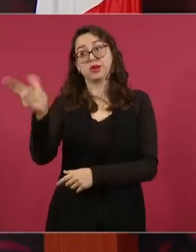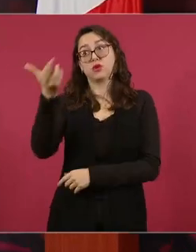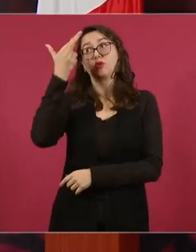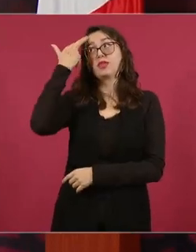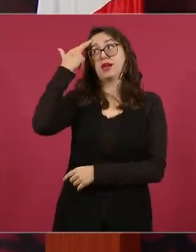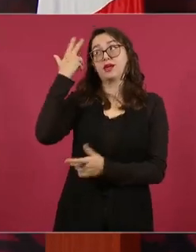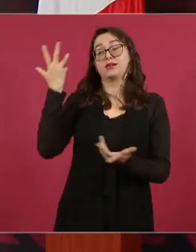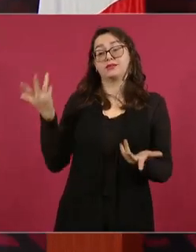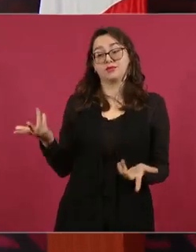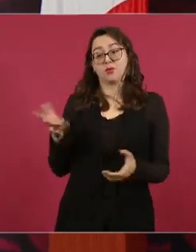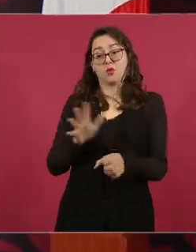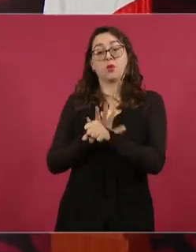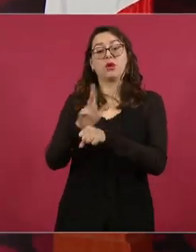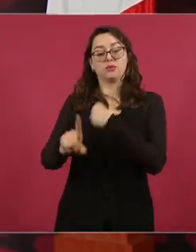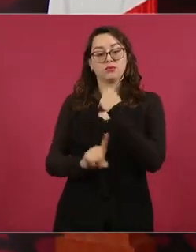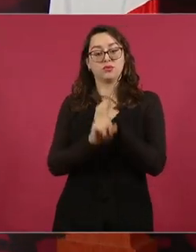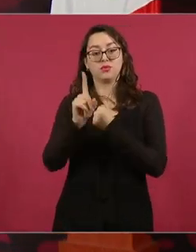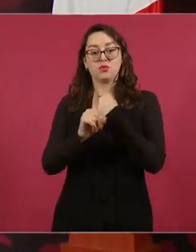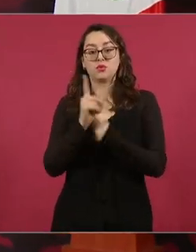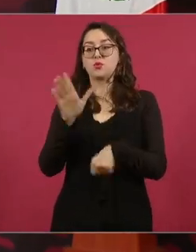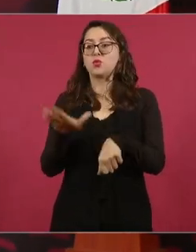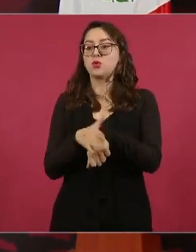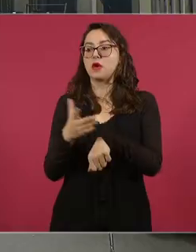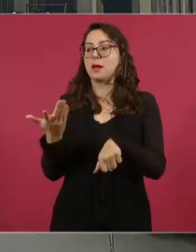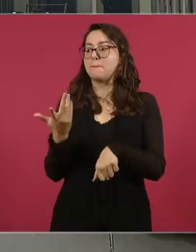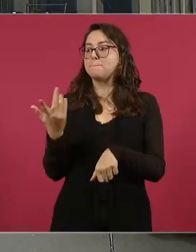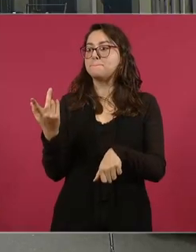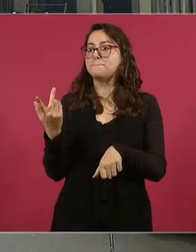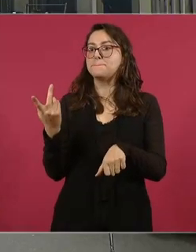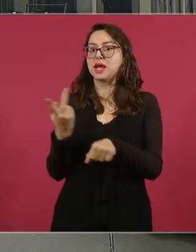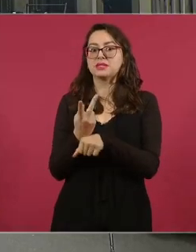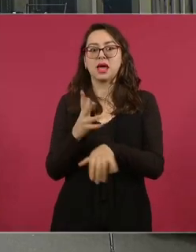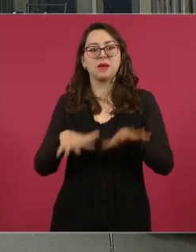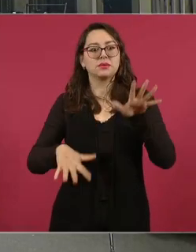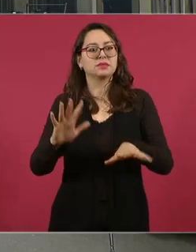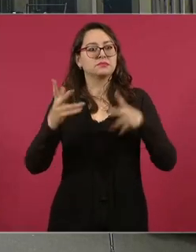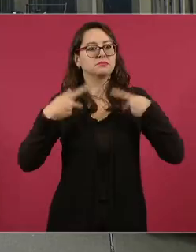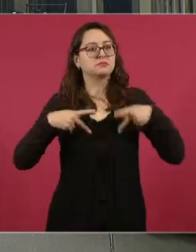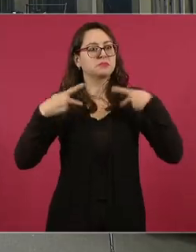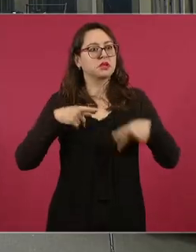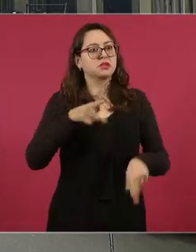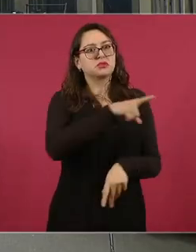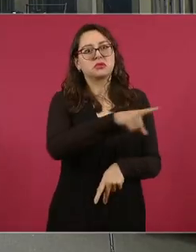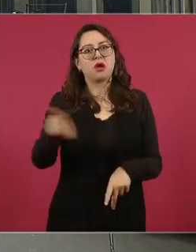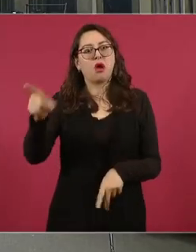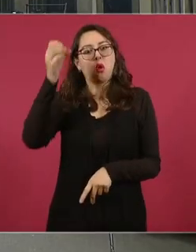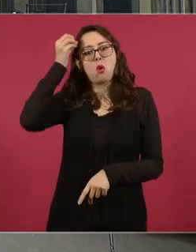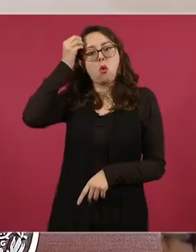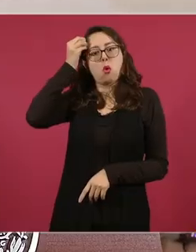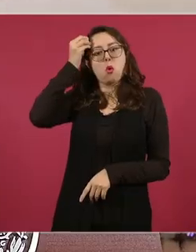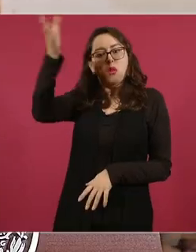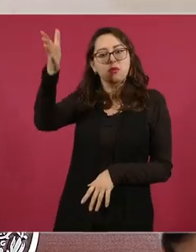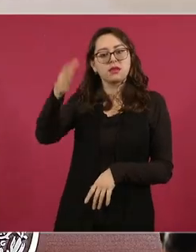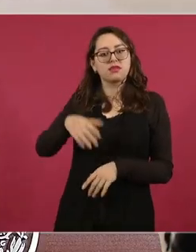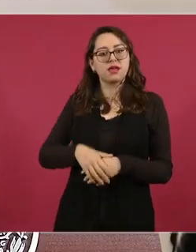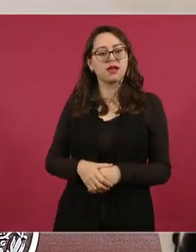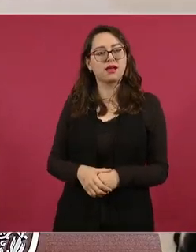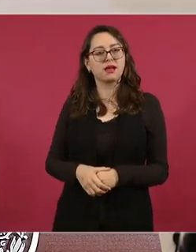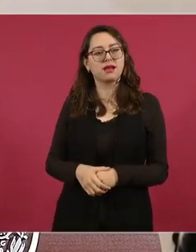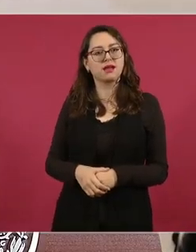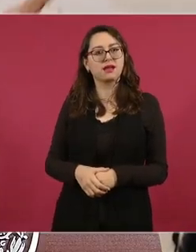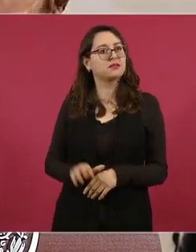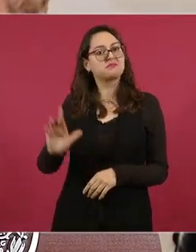es como si padecieran amnesia, ya se olvidó cómo era.